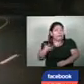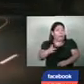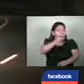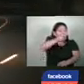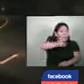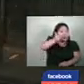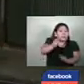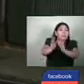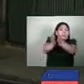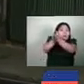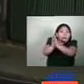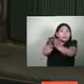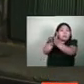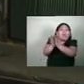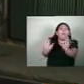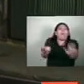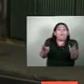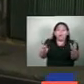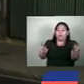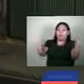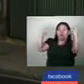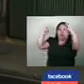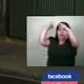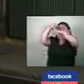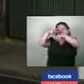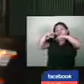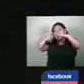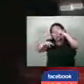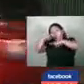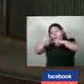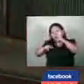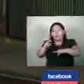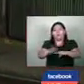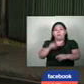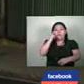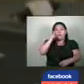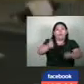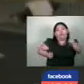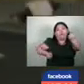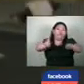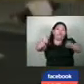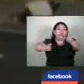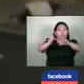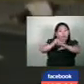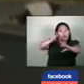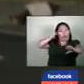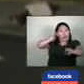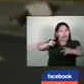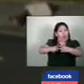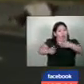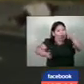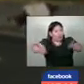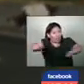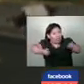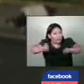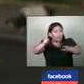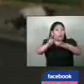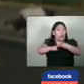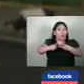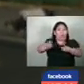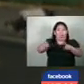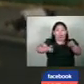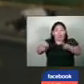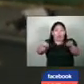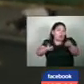meses solicitando la construcción de una pasarela en el lugar. Esto es de que pasan las rastras, camiones, muchas cosas que... los carros, los